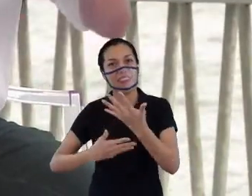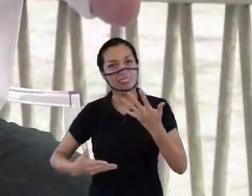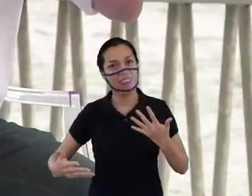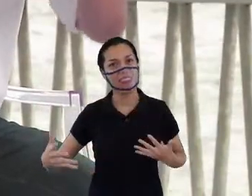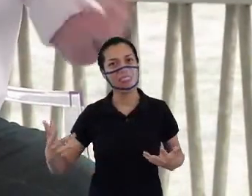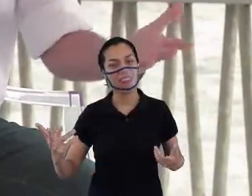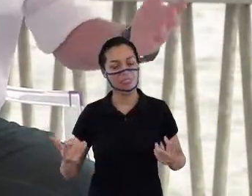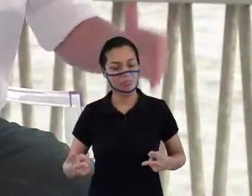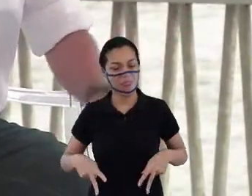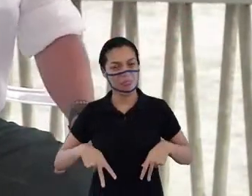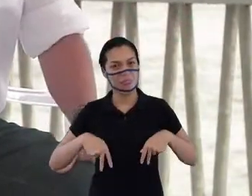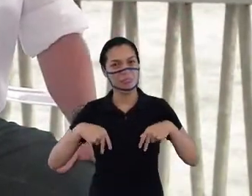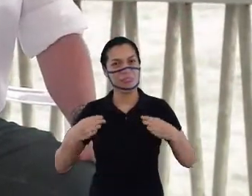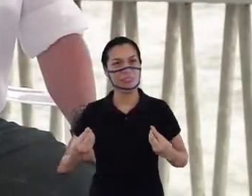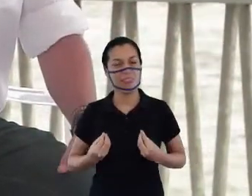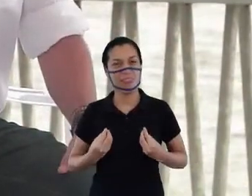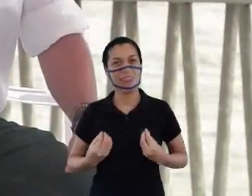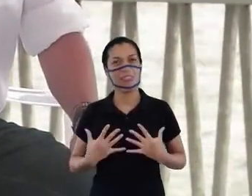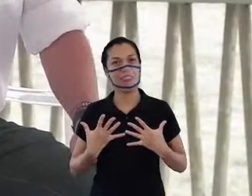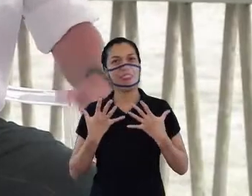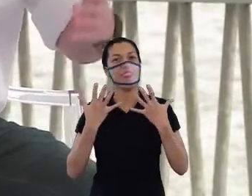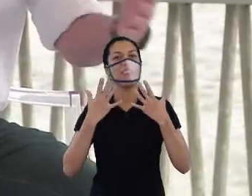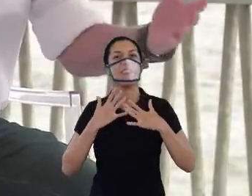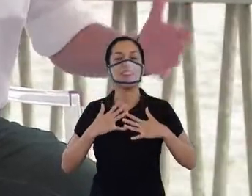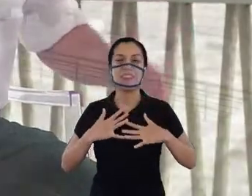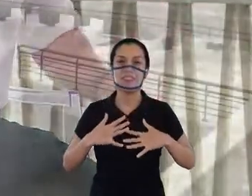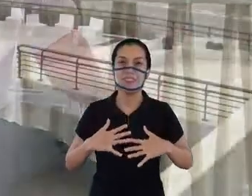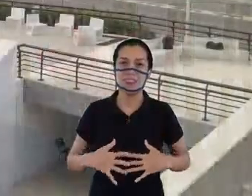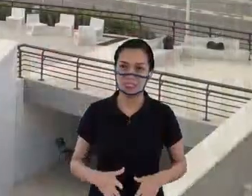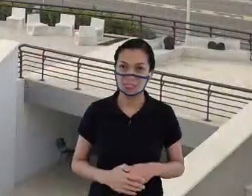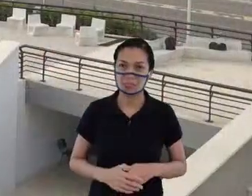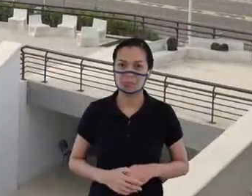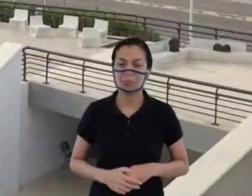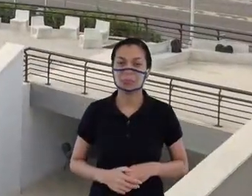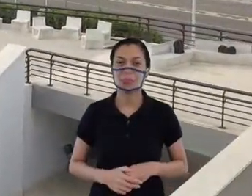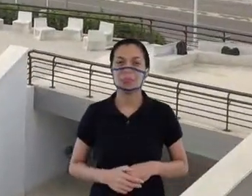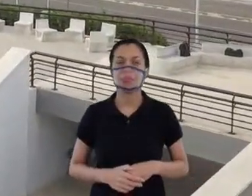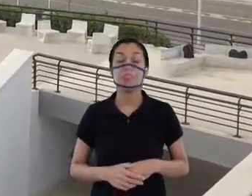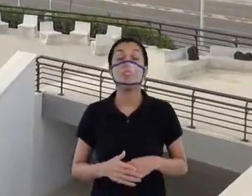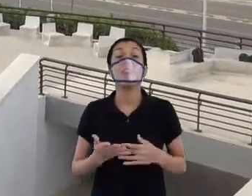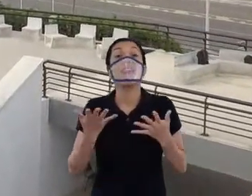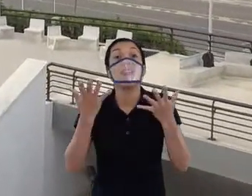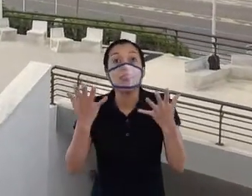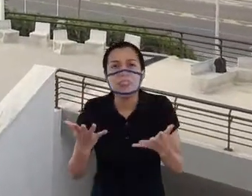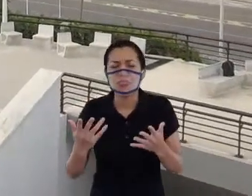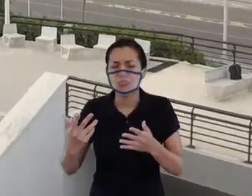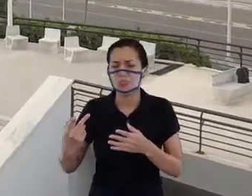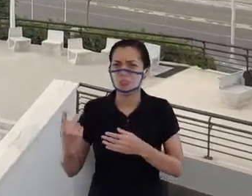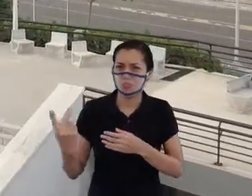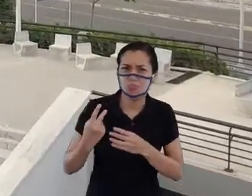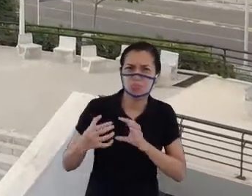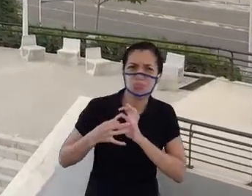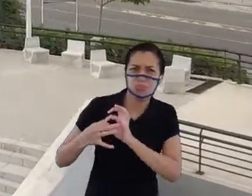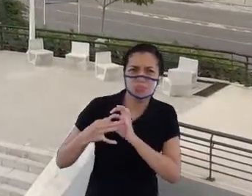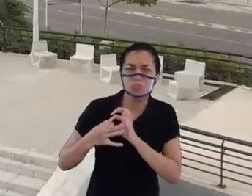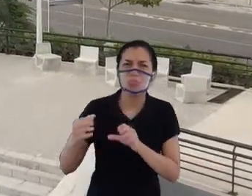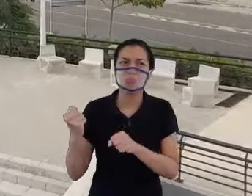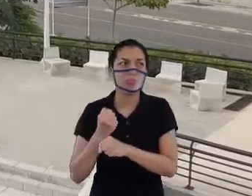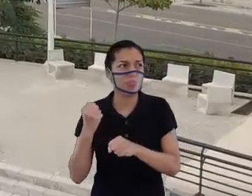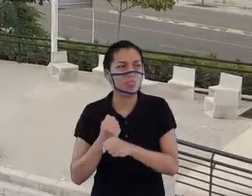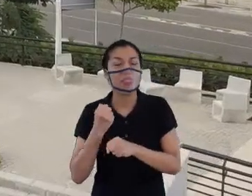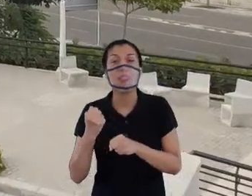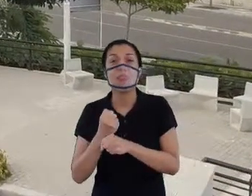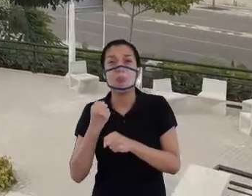sin distingo de dónde vengas y que no te tengas que gastar un peso. Con eso estamos trabajando para que toda esta área